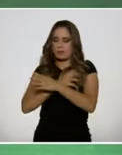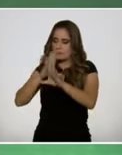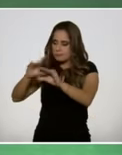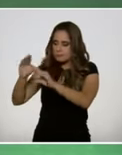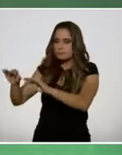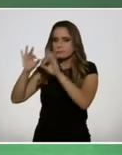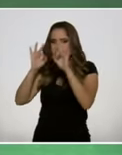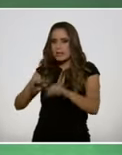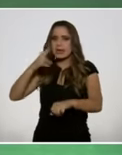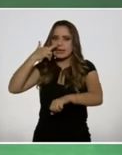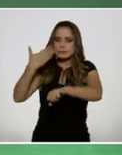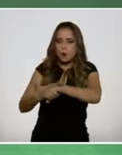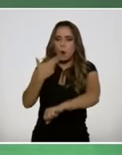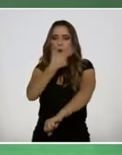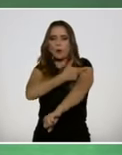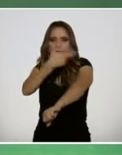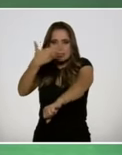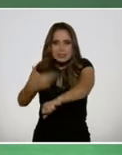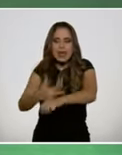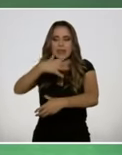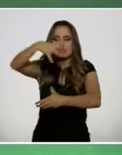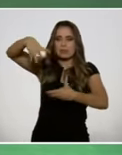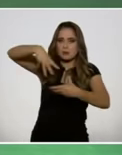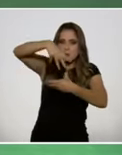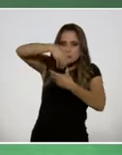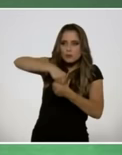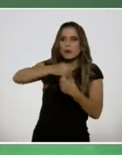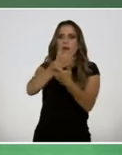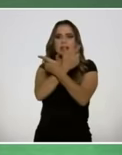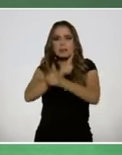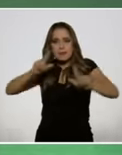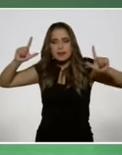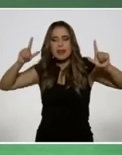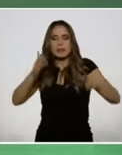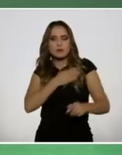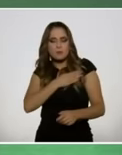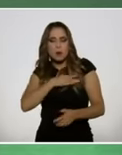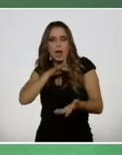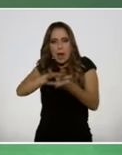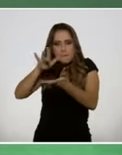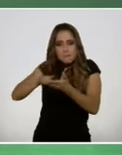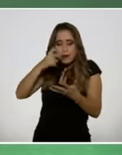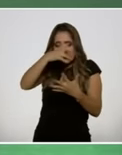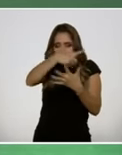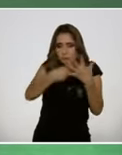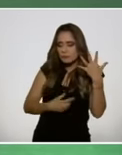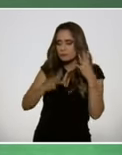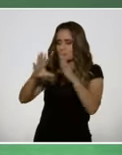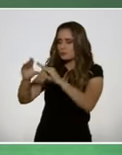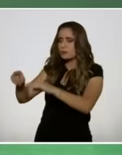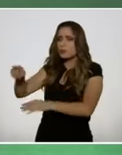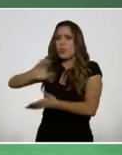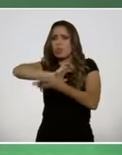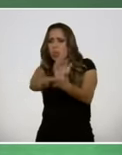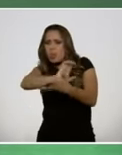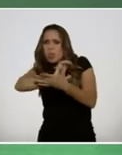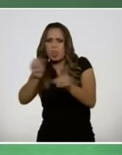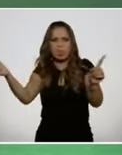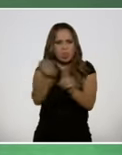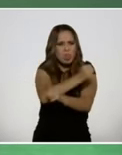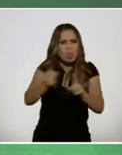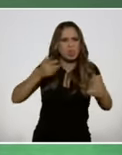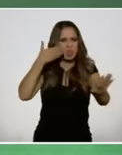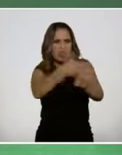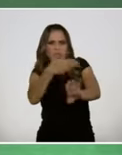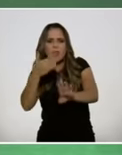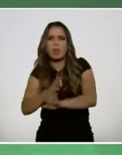la responsabilidad, la honestidad, la inclusión, la libertad y la solidaridad. Combatir la discriminación y la violencia,